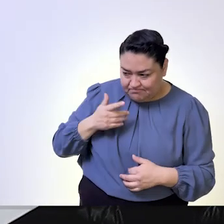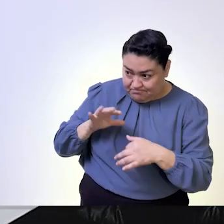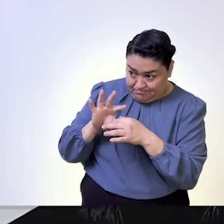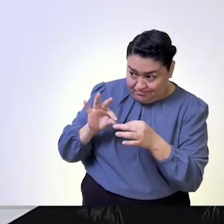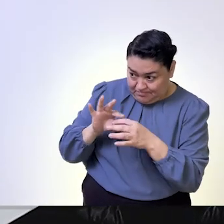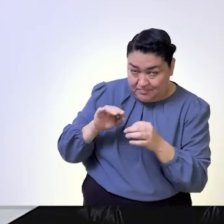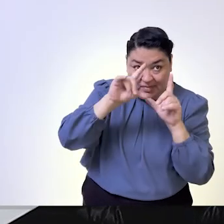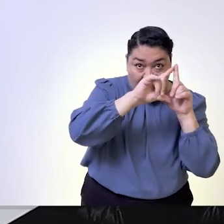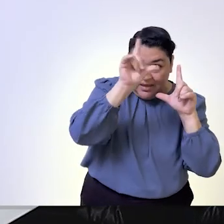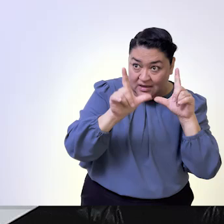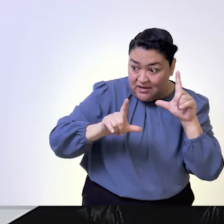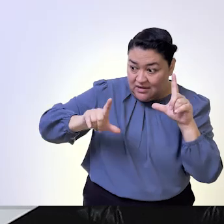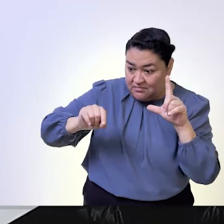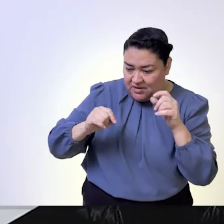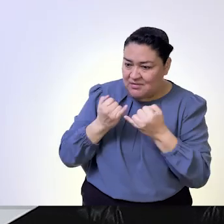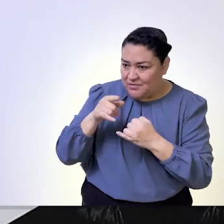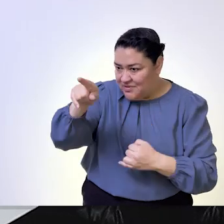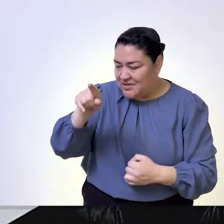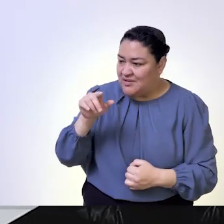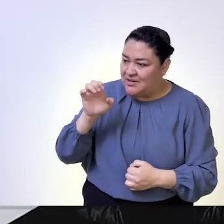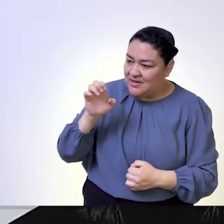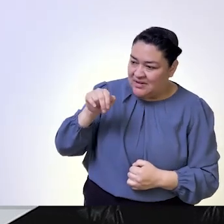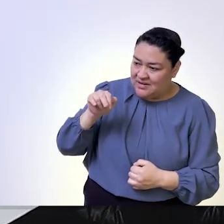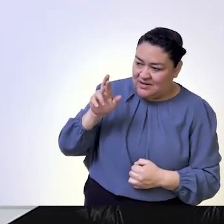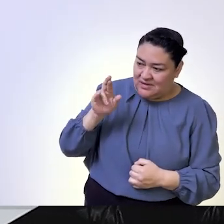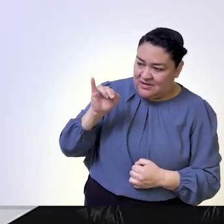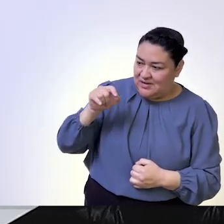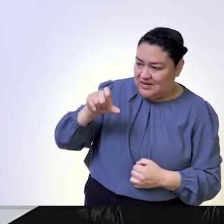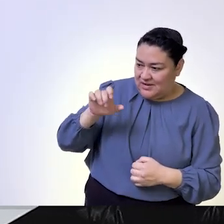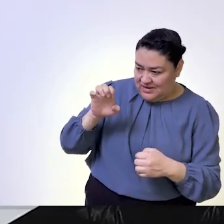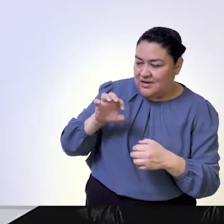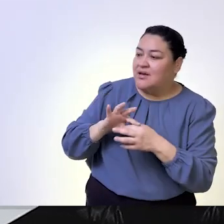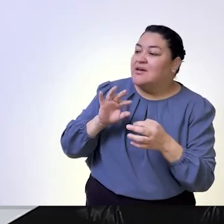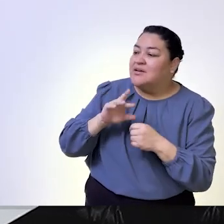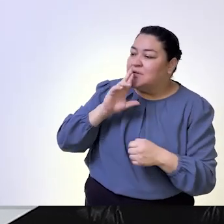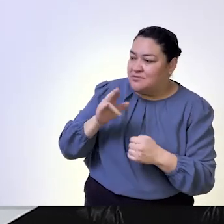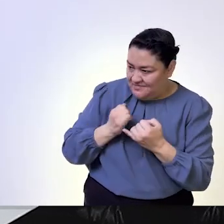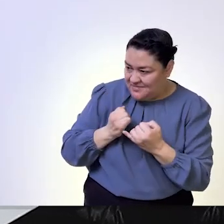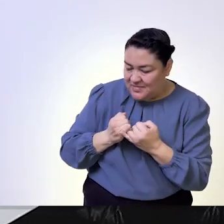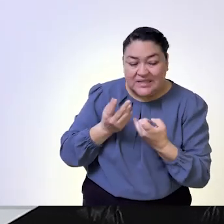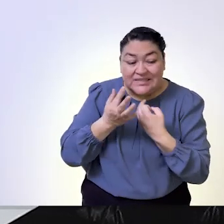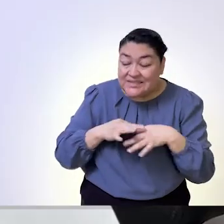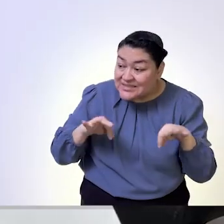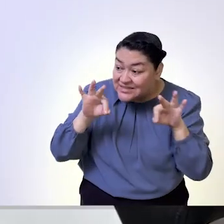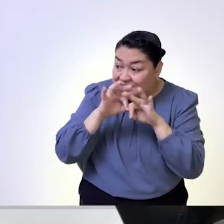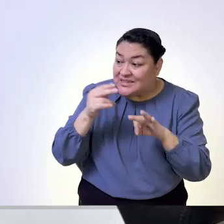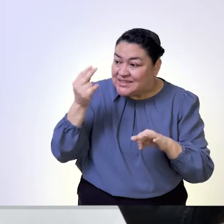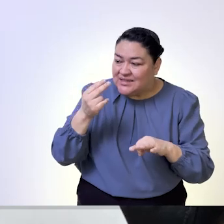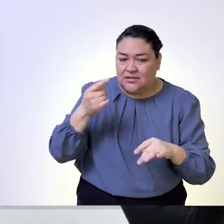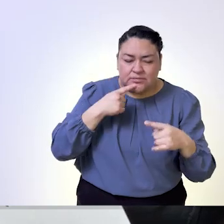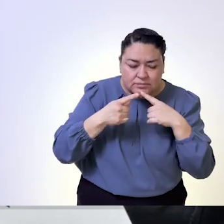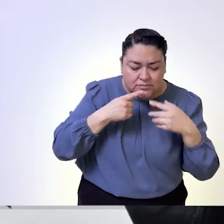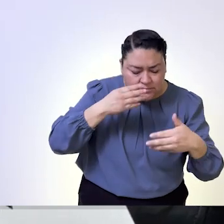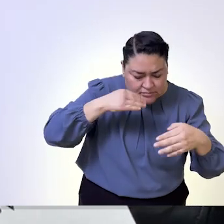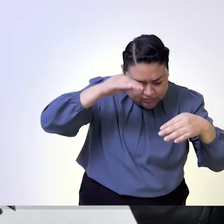de la respuesta está en lo que ya Enrique nos comentaba ahora. Y por eso es tan importante poder hacer también